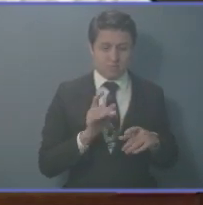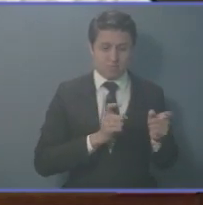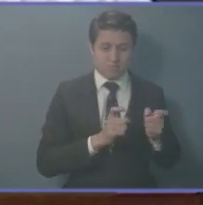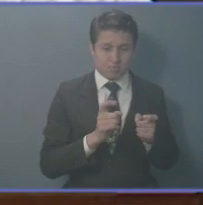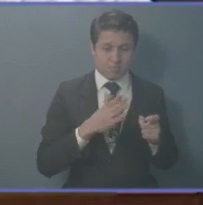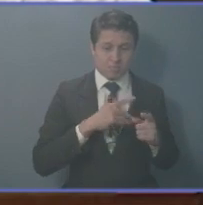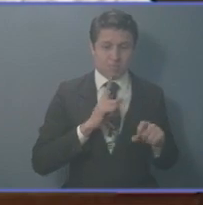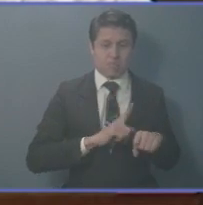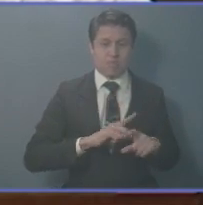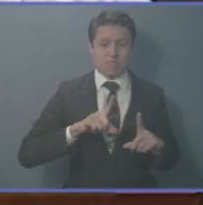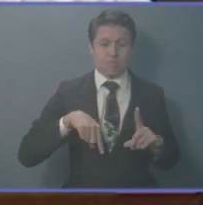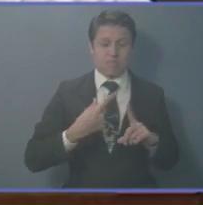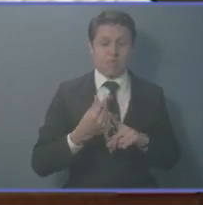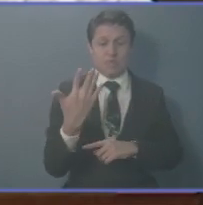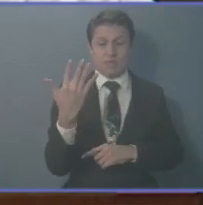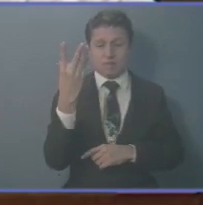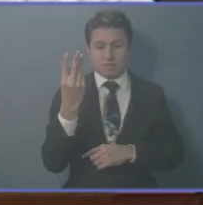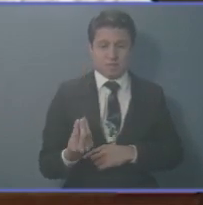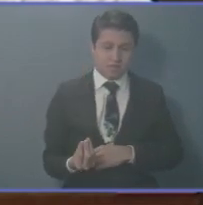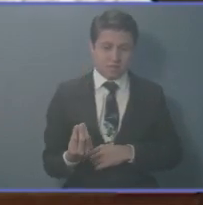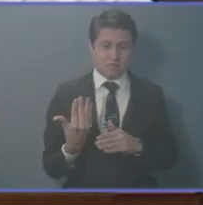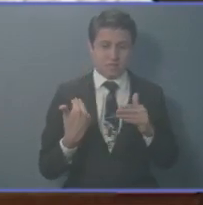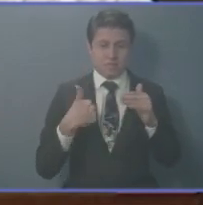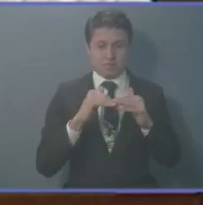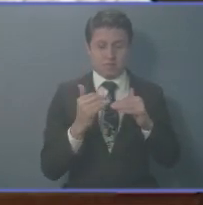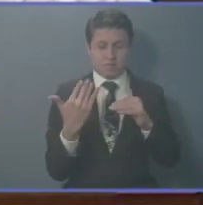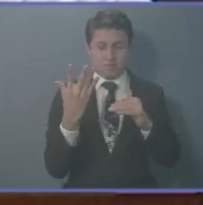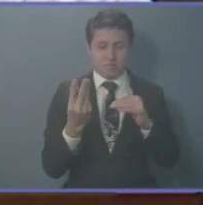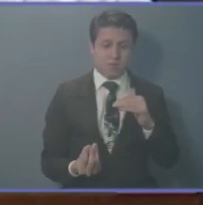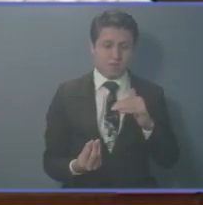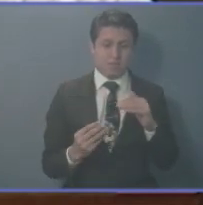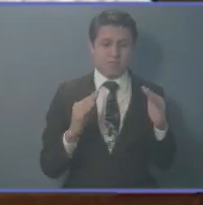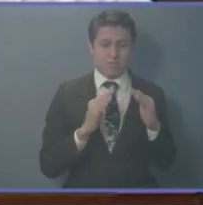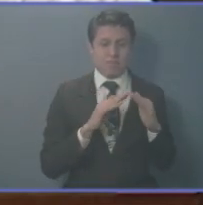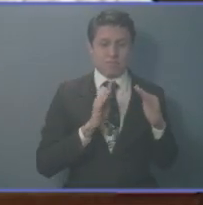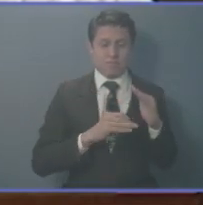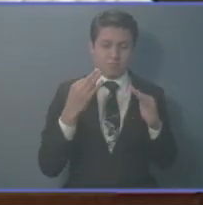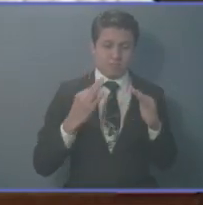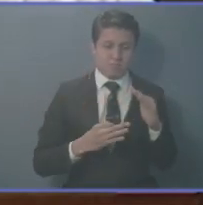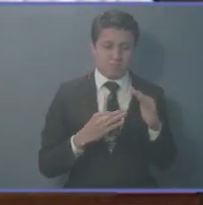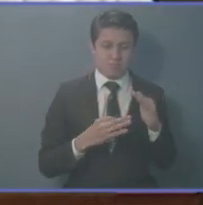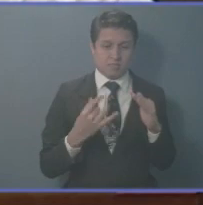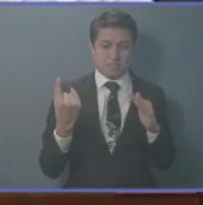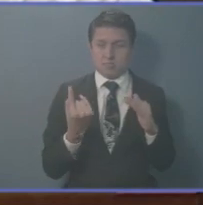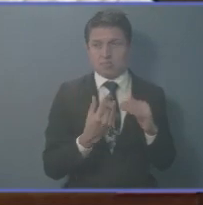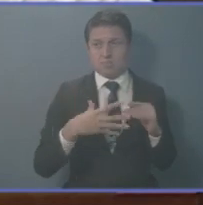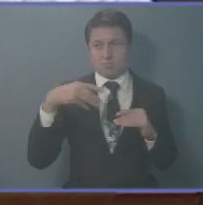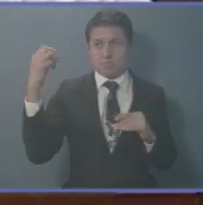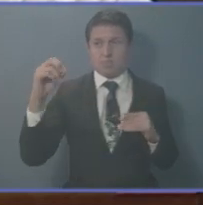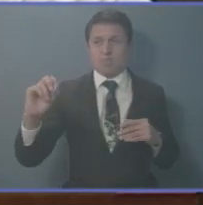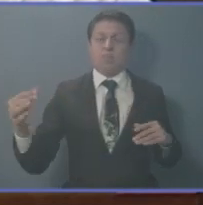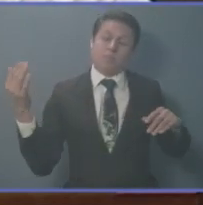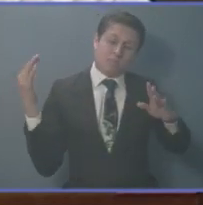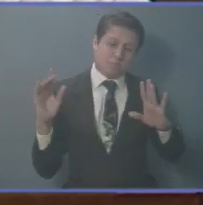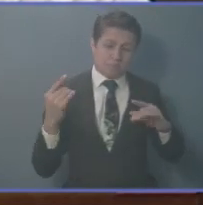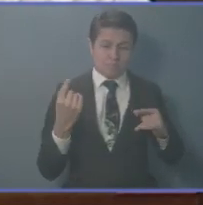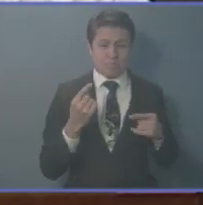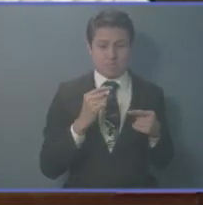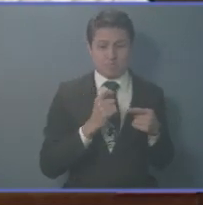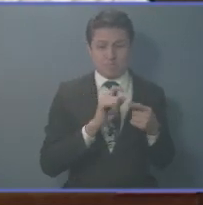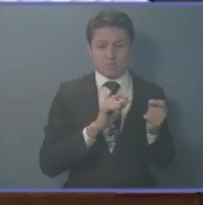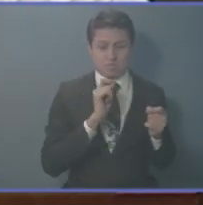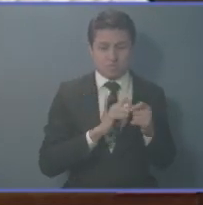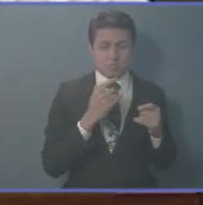una duración de 15 días. Para la cuarentena domiciliar se debe evitar salir de la vivienda, salvo las excepciones establecidas